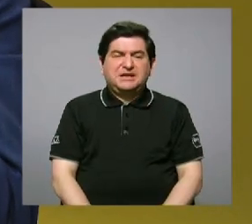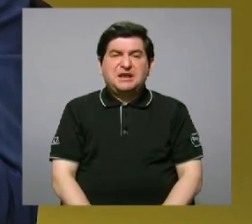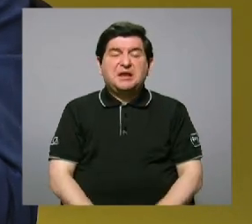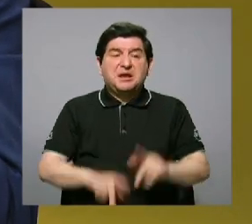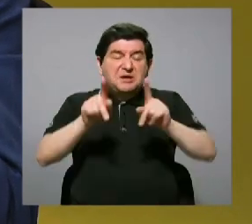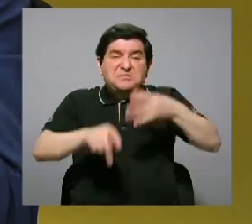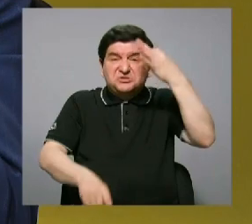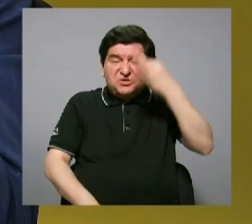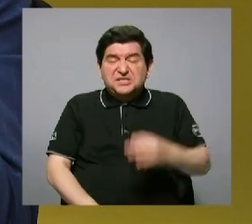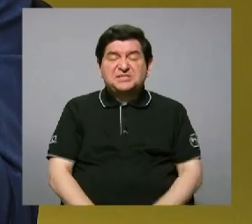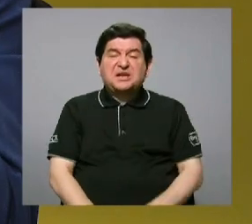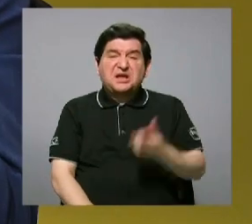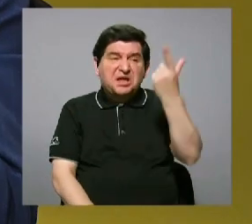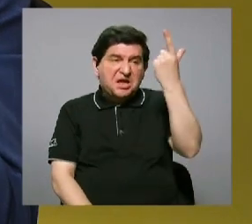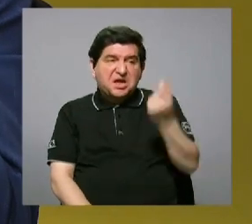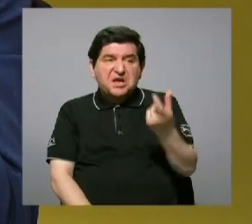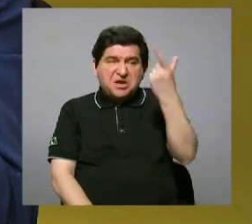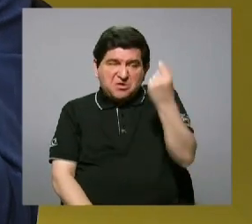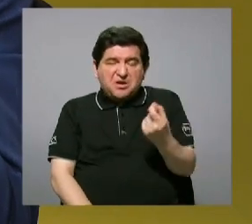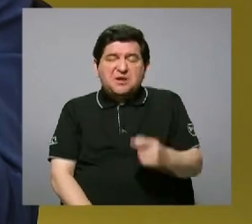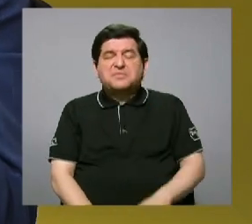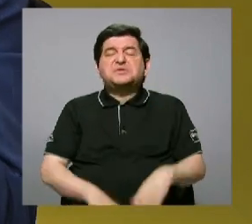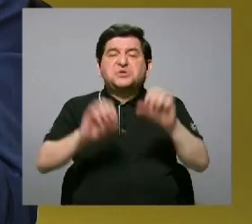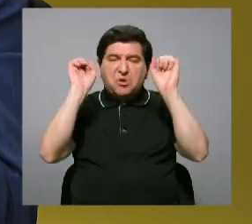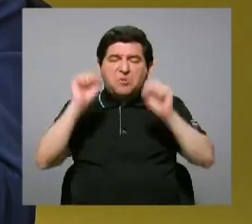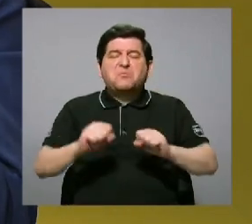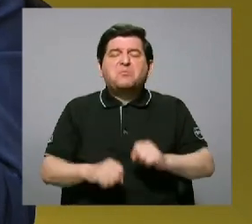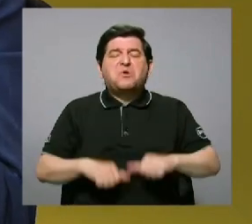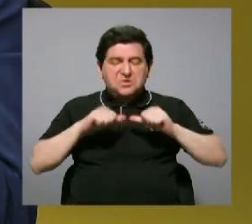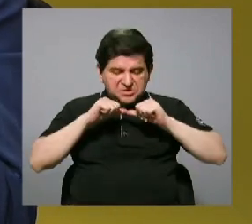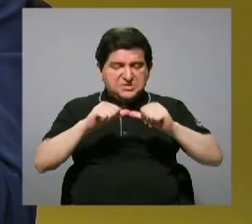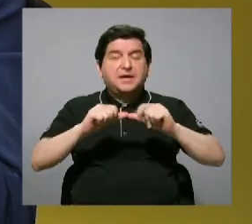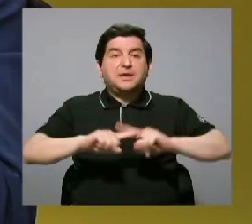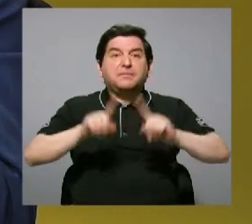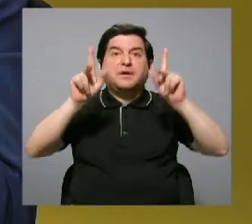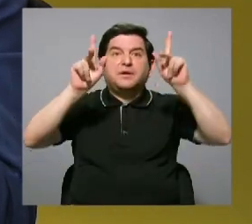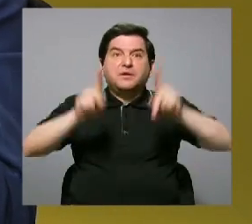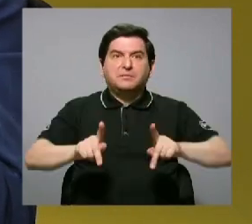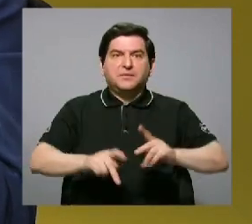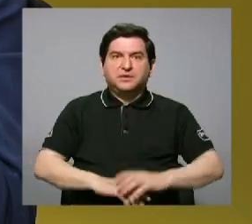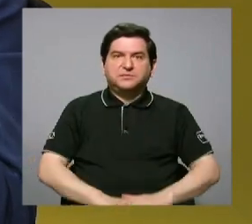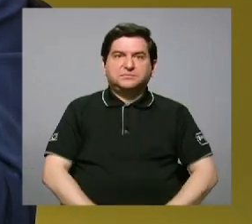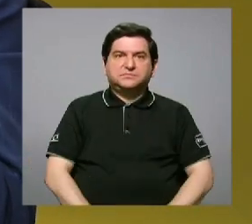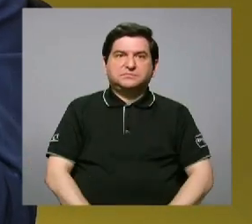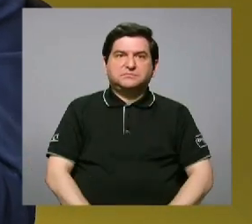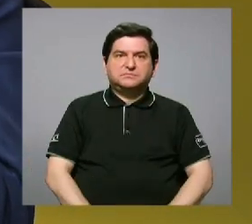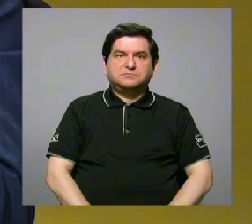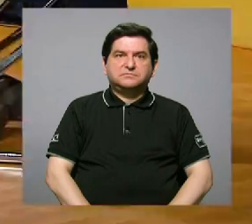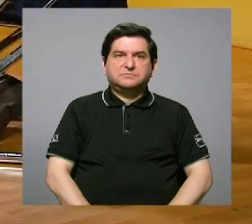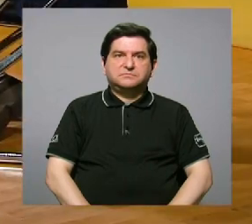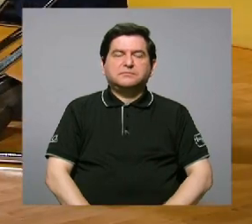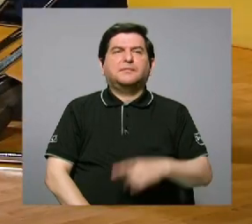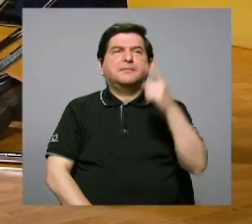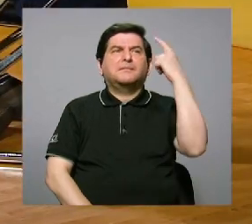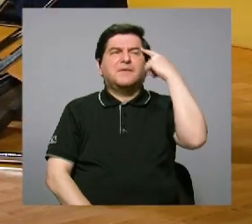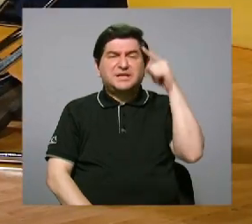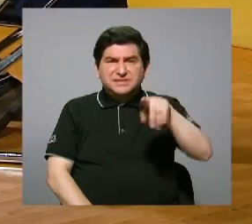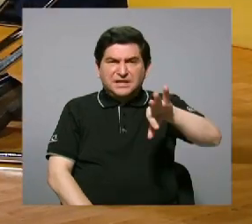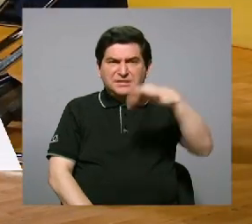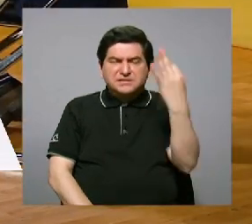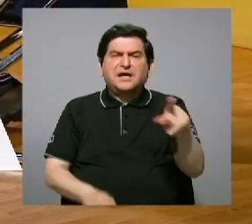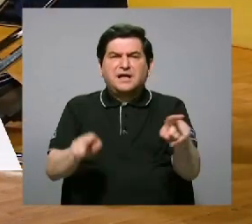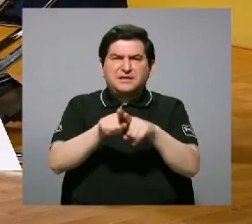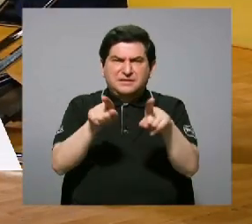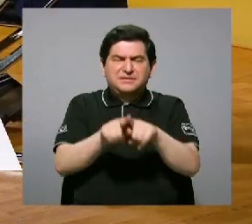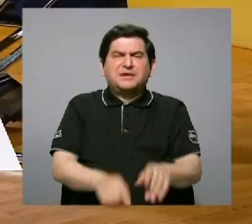que con las pensiones se la va a jugar, pero muchas personas que están pensando así, además